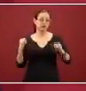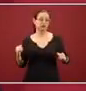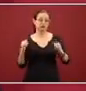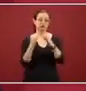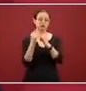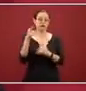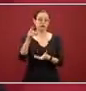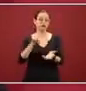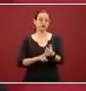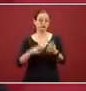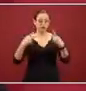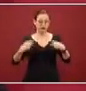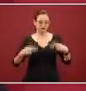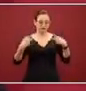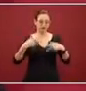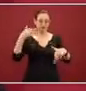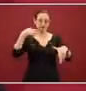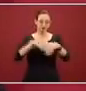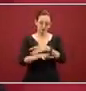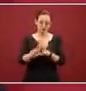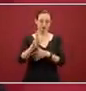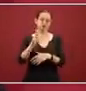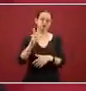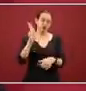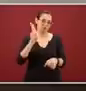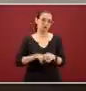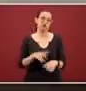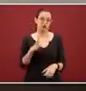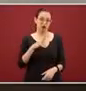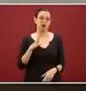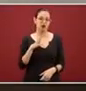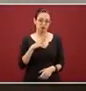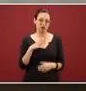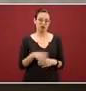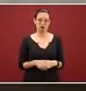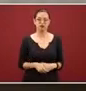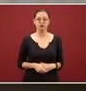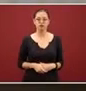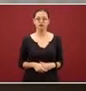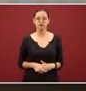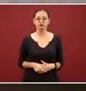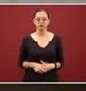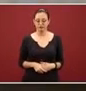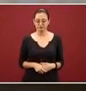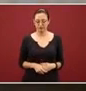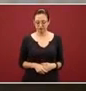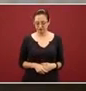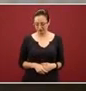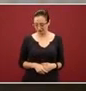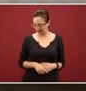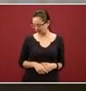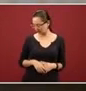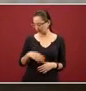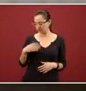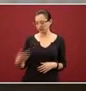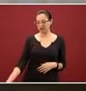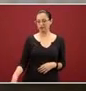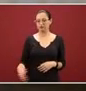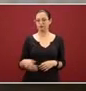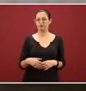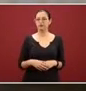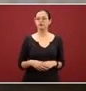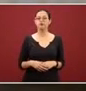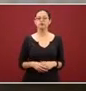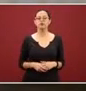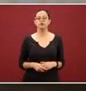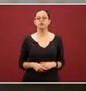tiene más pacientes hospitalizados. ¿Cómo determinamos estas fases de la reconversión